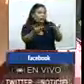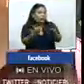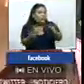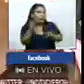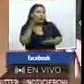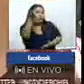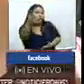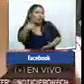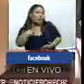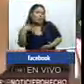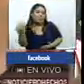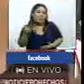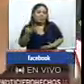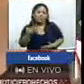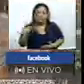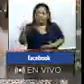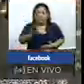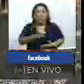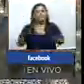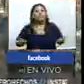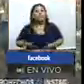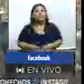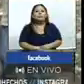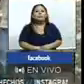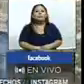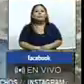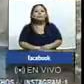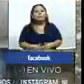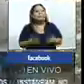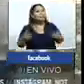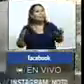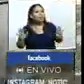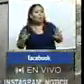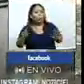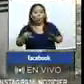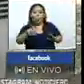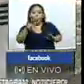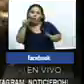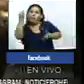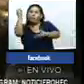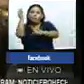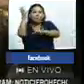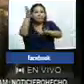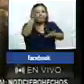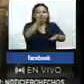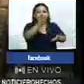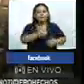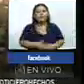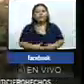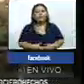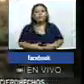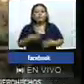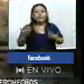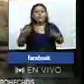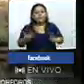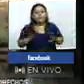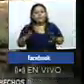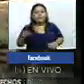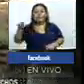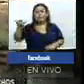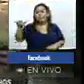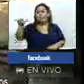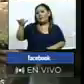¿verdad? Así de que así lo hacemos. Pero iba otra bendición. Desde